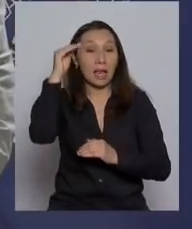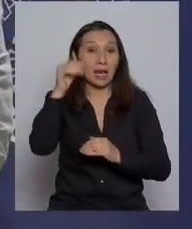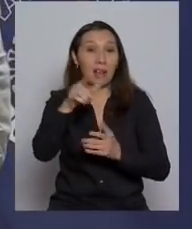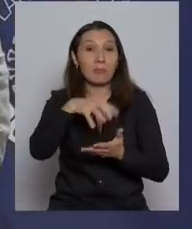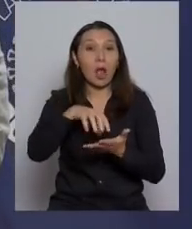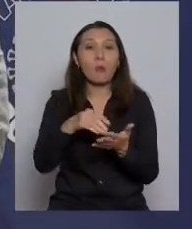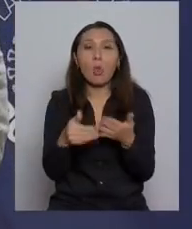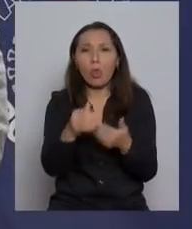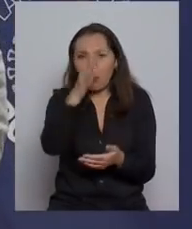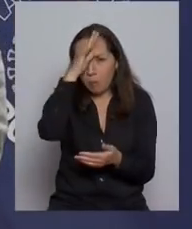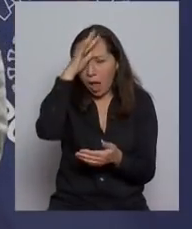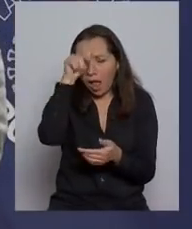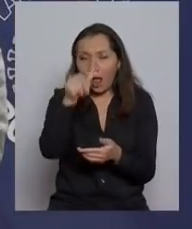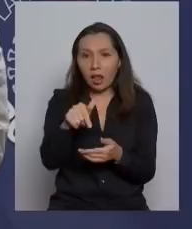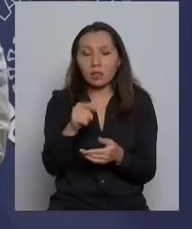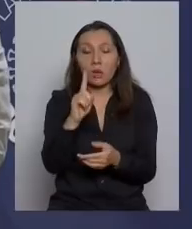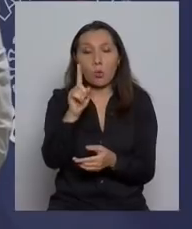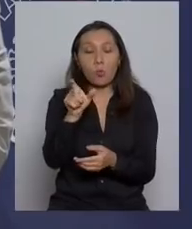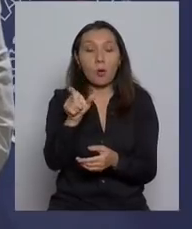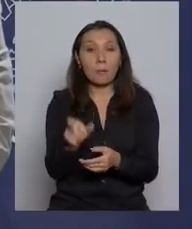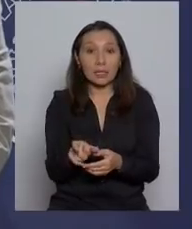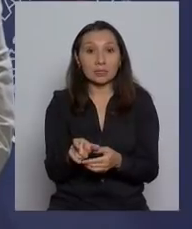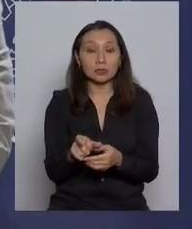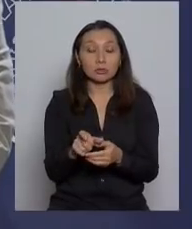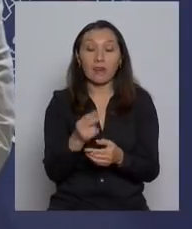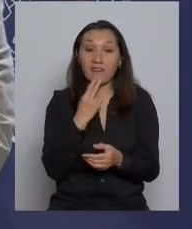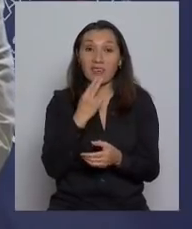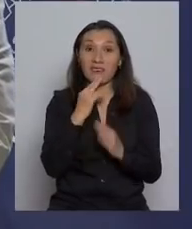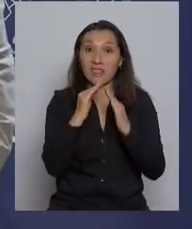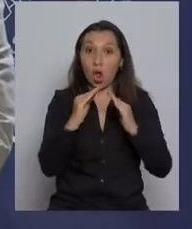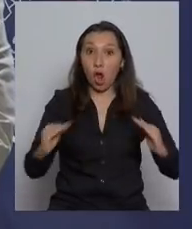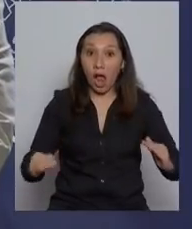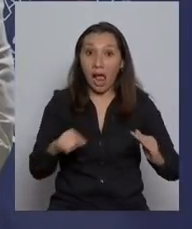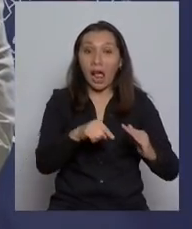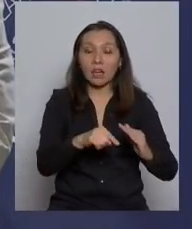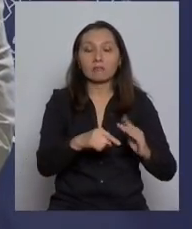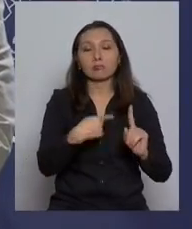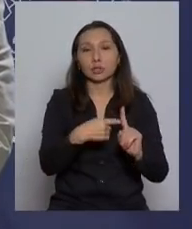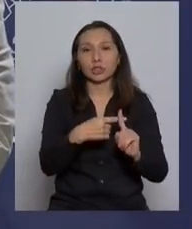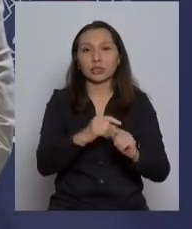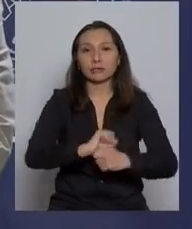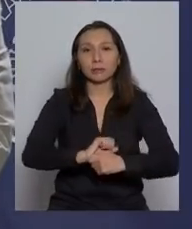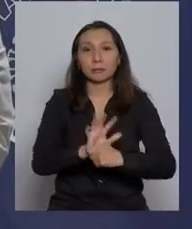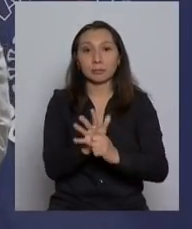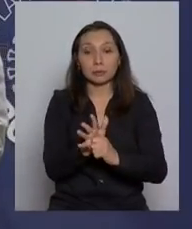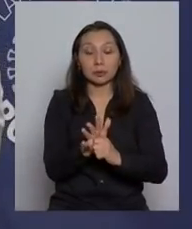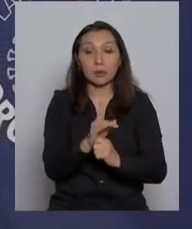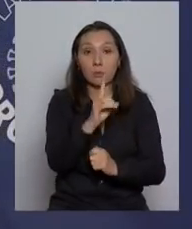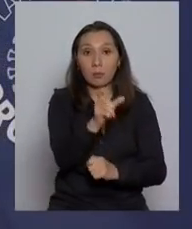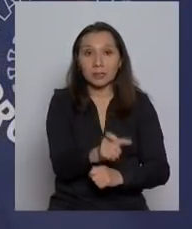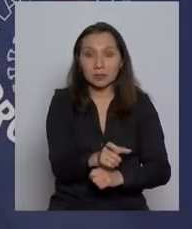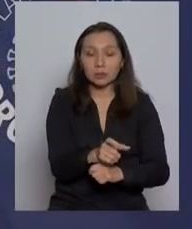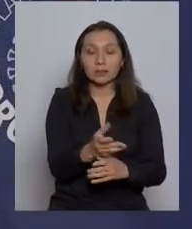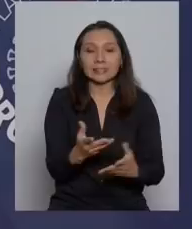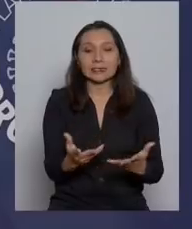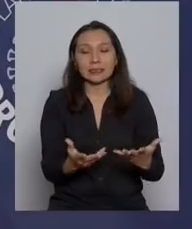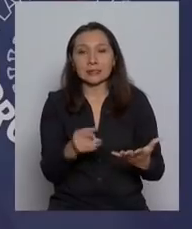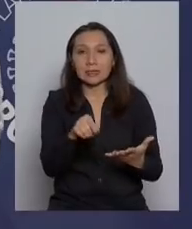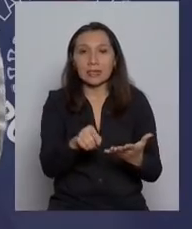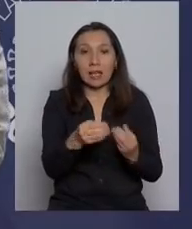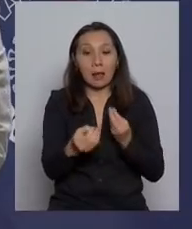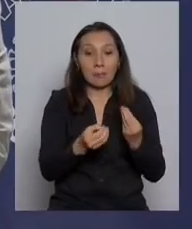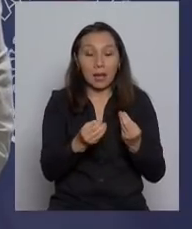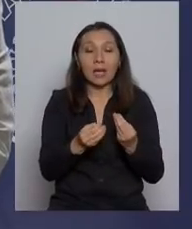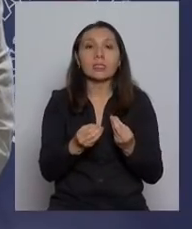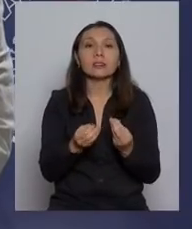Alto, en donde uno de sus residentes resultó en un caso positivo. A partir de esto, desde